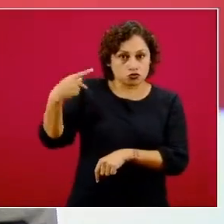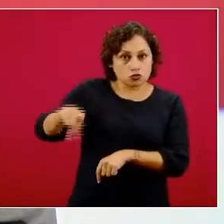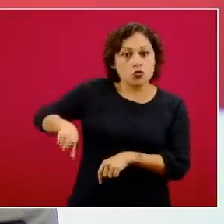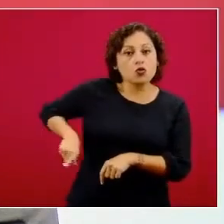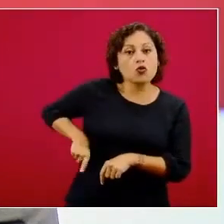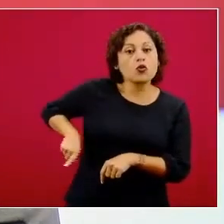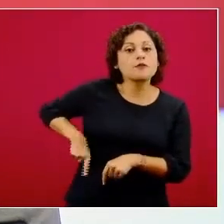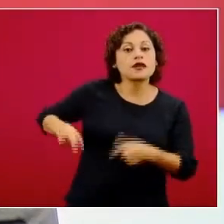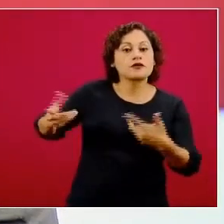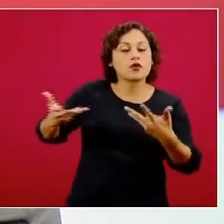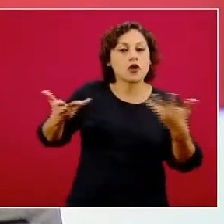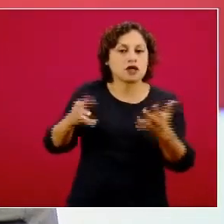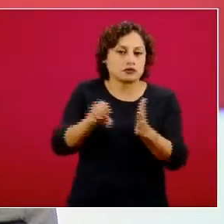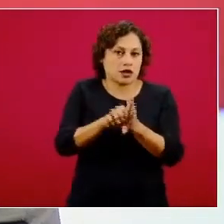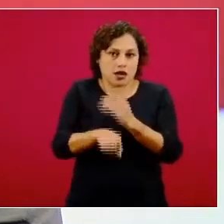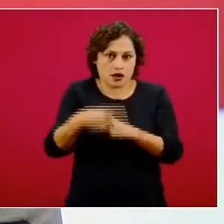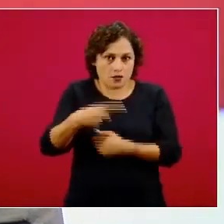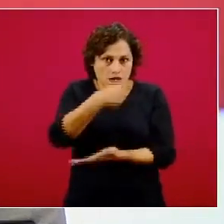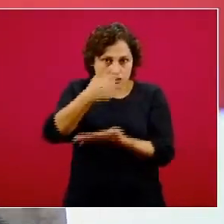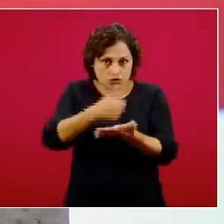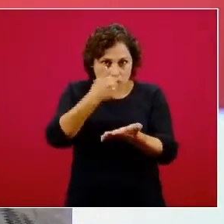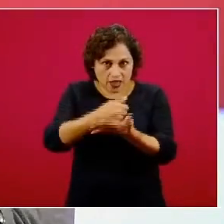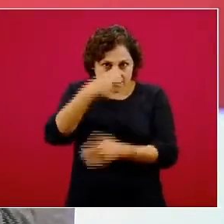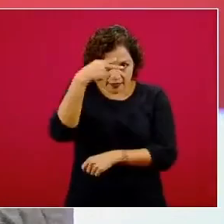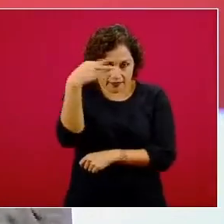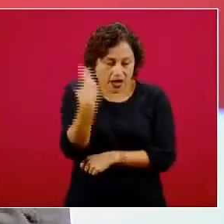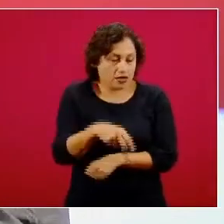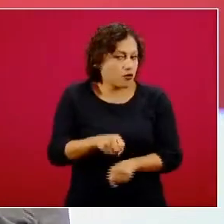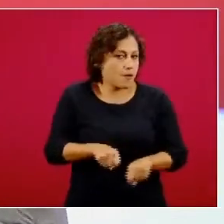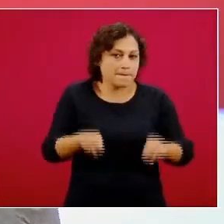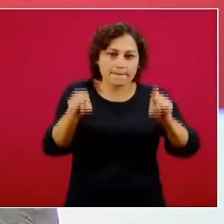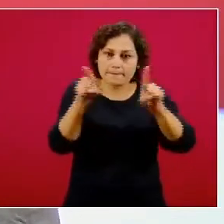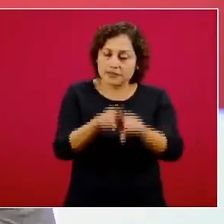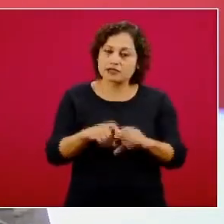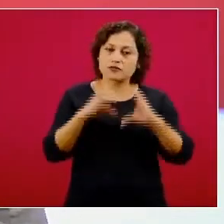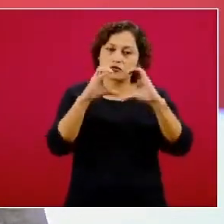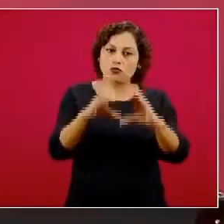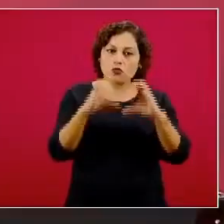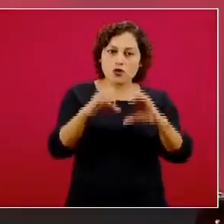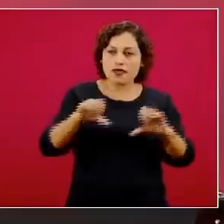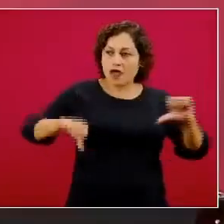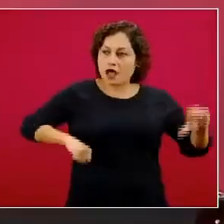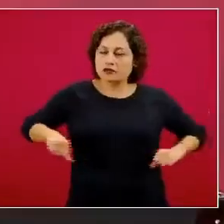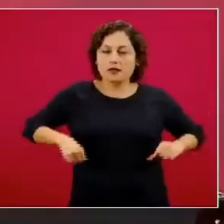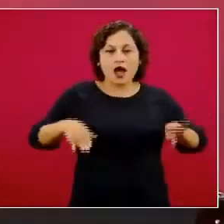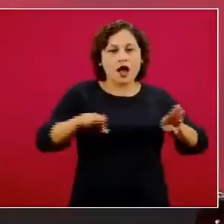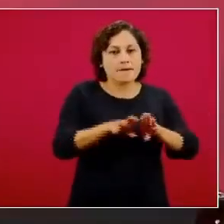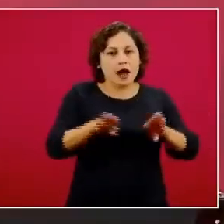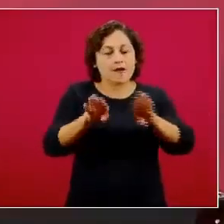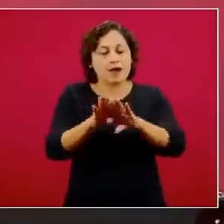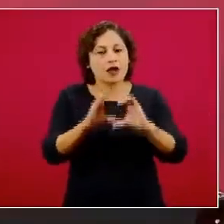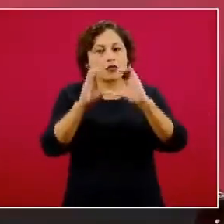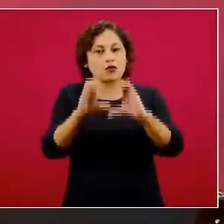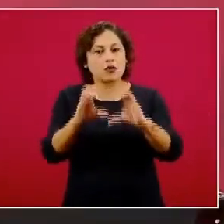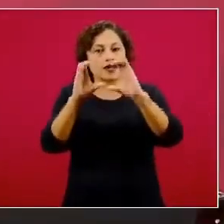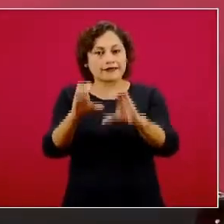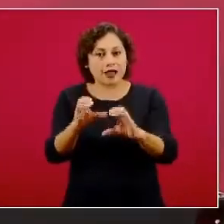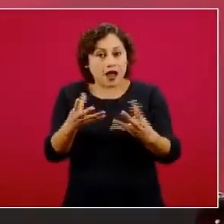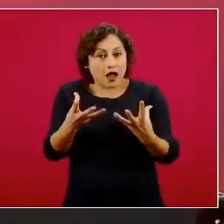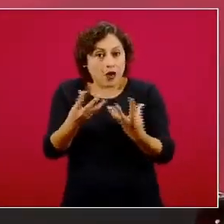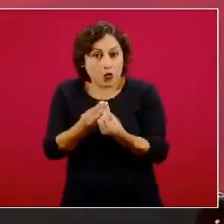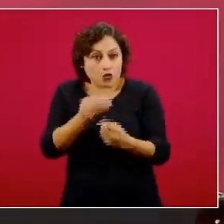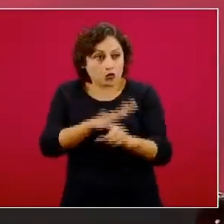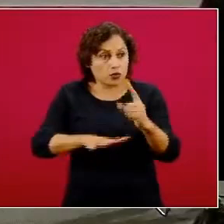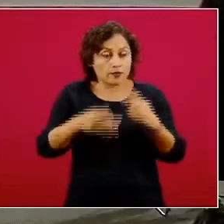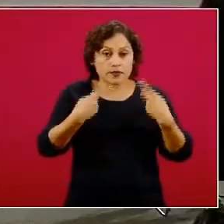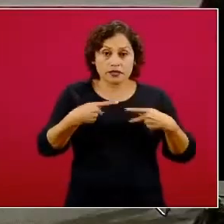forma extraordinaria. Igual el gobierno del estado de Guanajuato, como ha ido trabajando junto con su sociedad para disminuir el